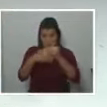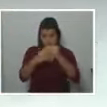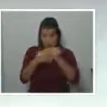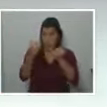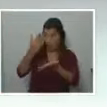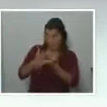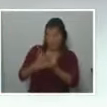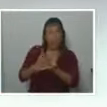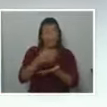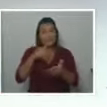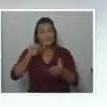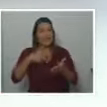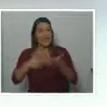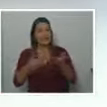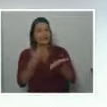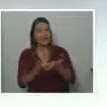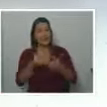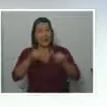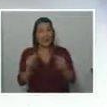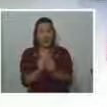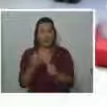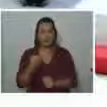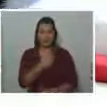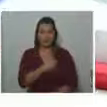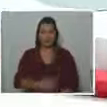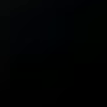momentito, pero ya regresamos. Ya casi venimos, ya se contó.